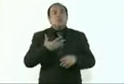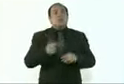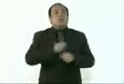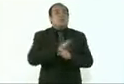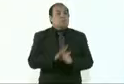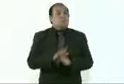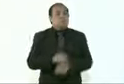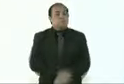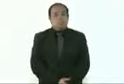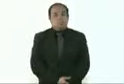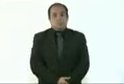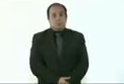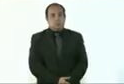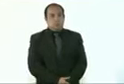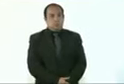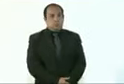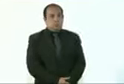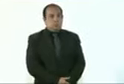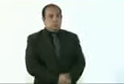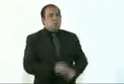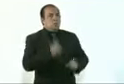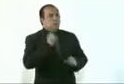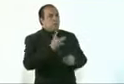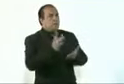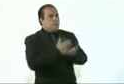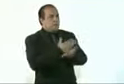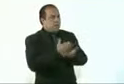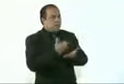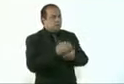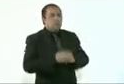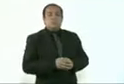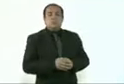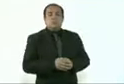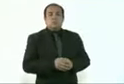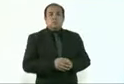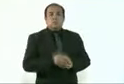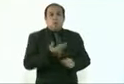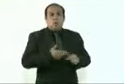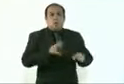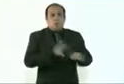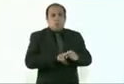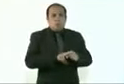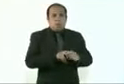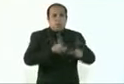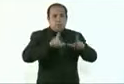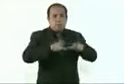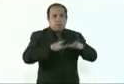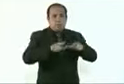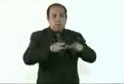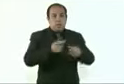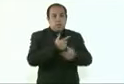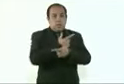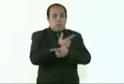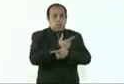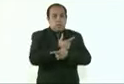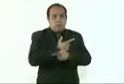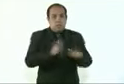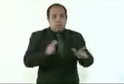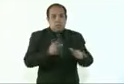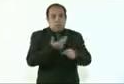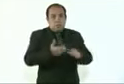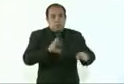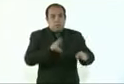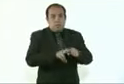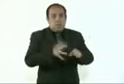COVID. Okay. Y por otro lado, también hay hospitales en el portal de disponibilidad hospitalaria que ya hay